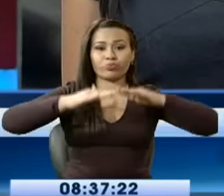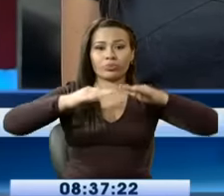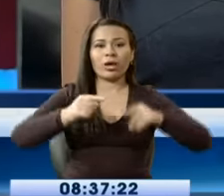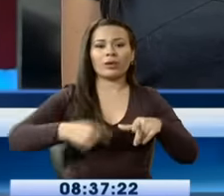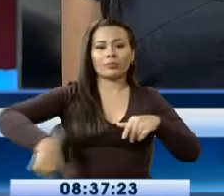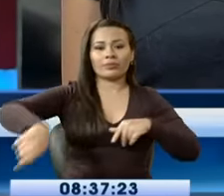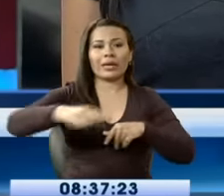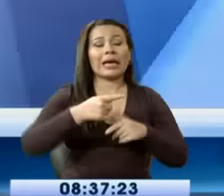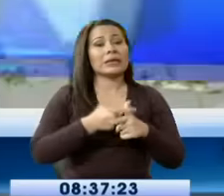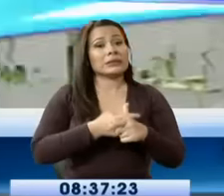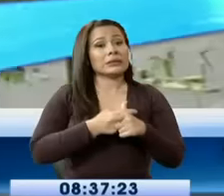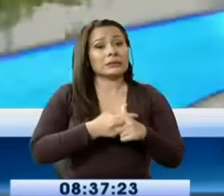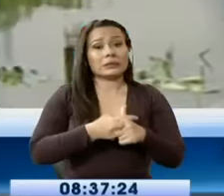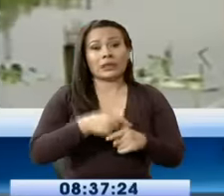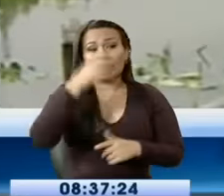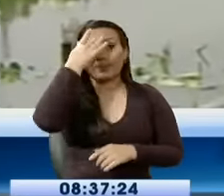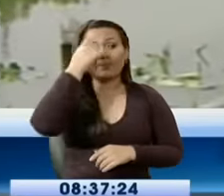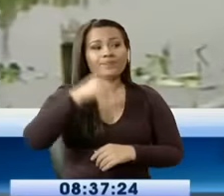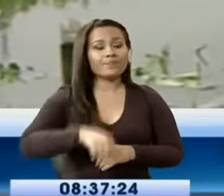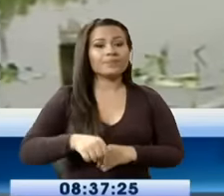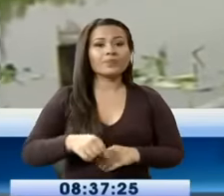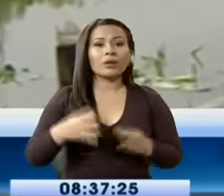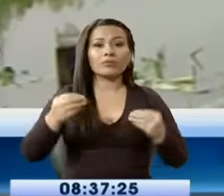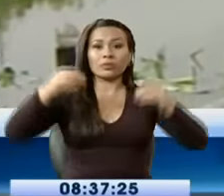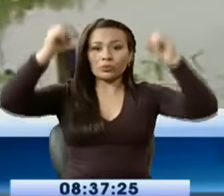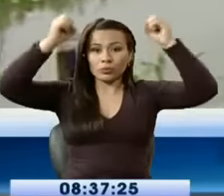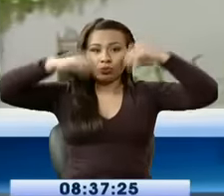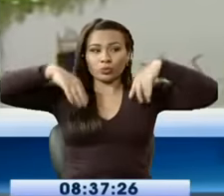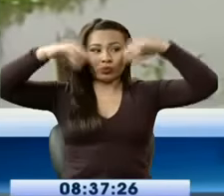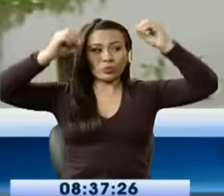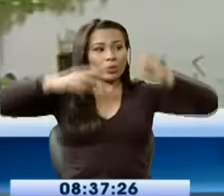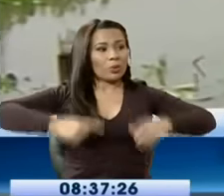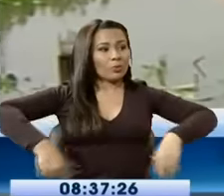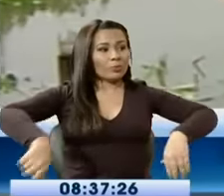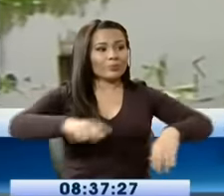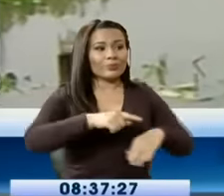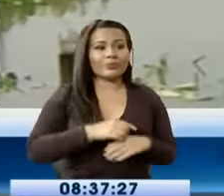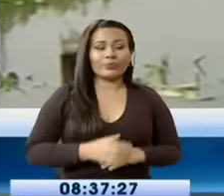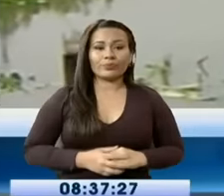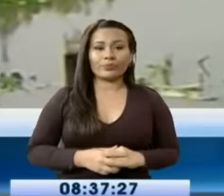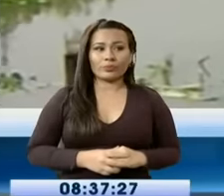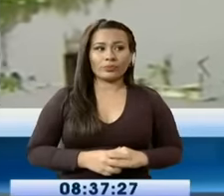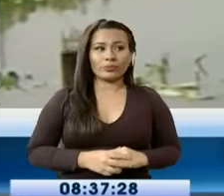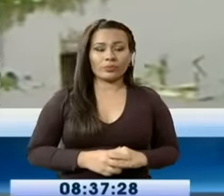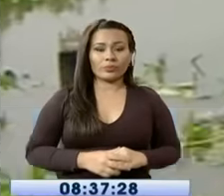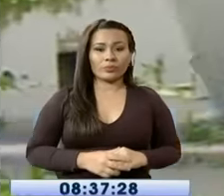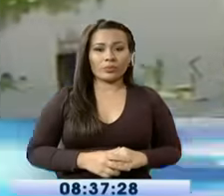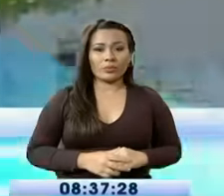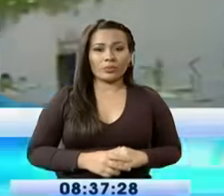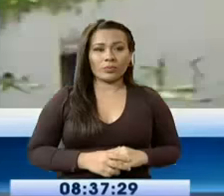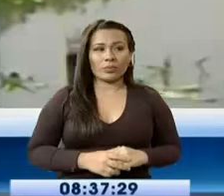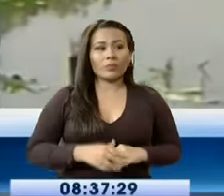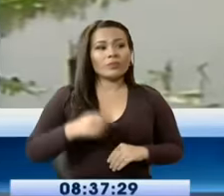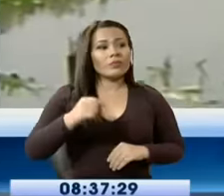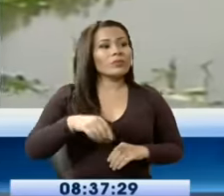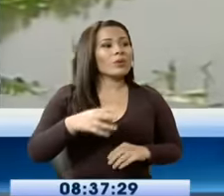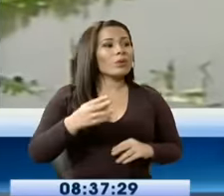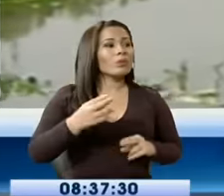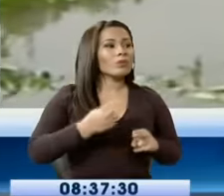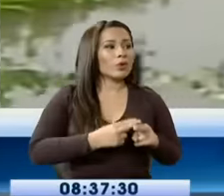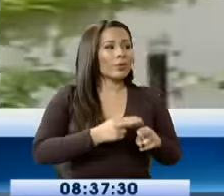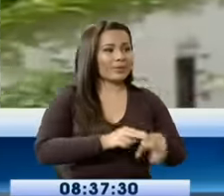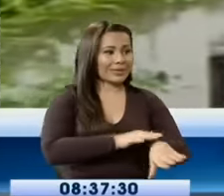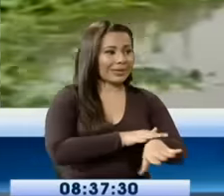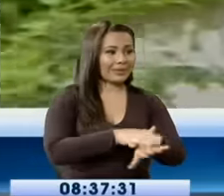una emergencia. Sí, porque aparte de las lluvias, la zona es baja y además por aquí riega un estero, le dicen el estero